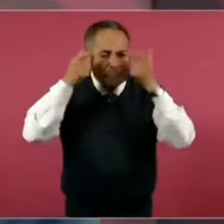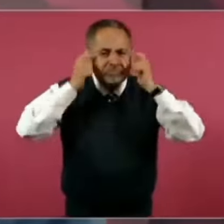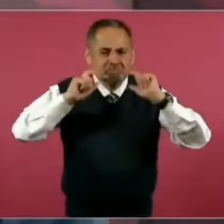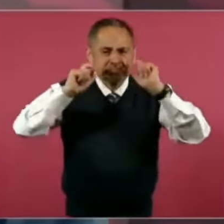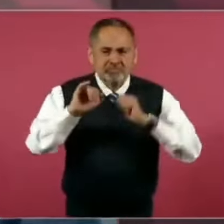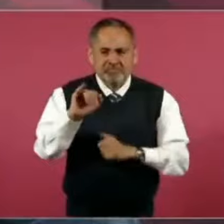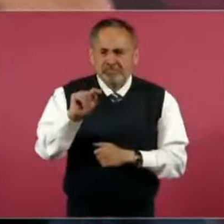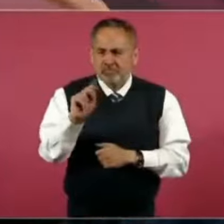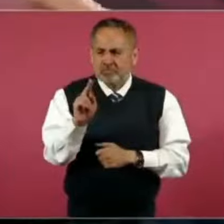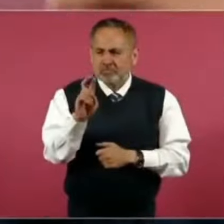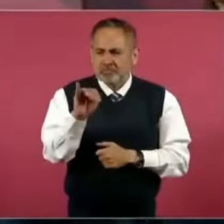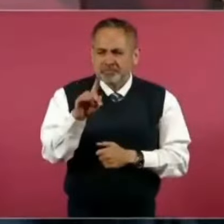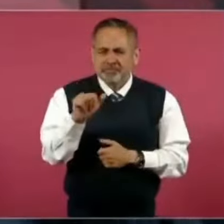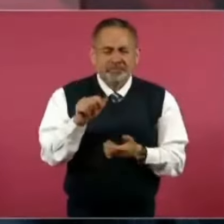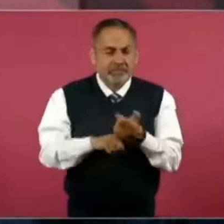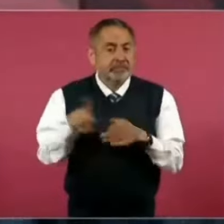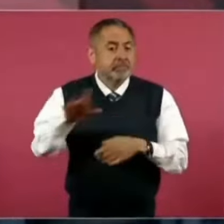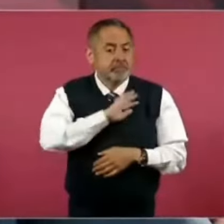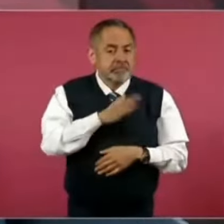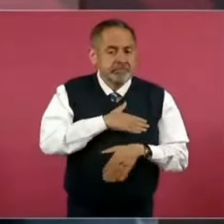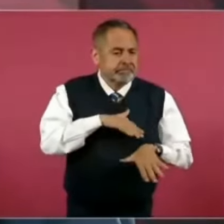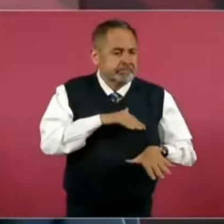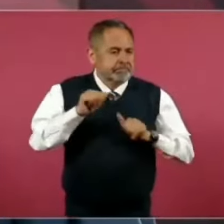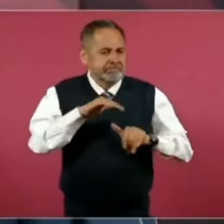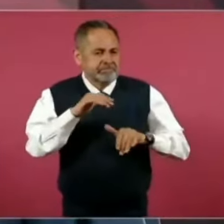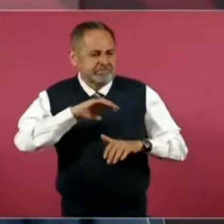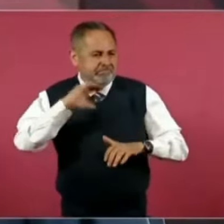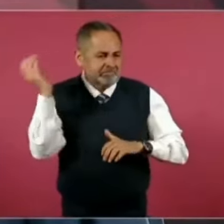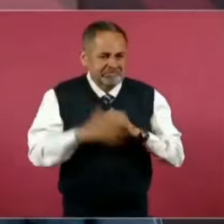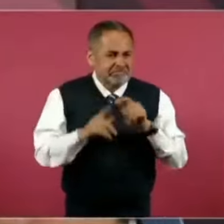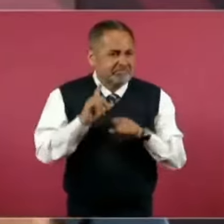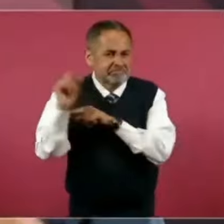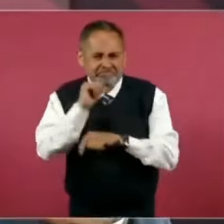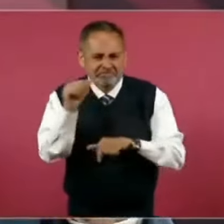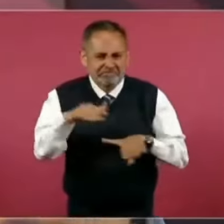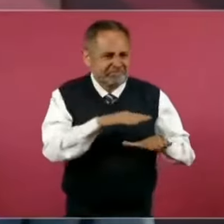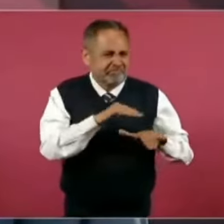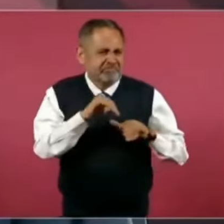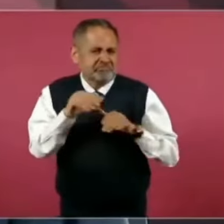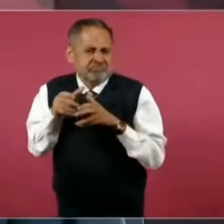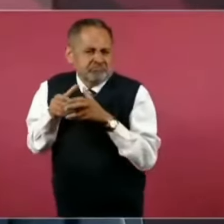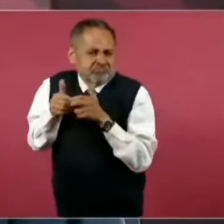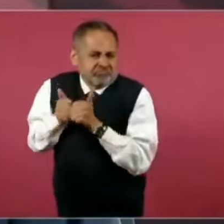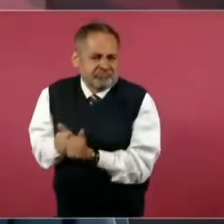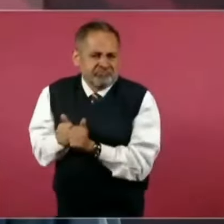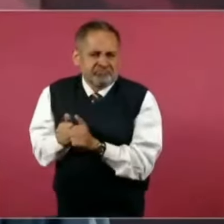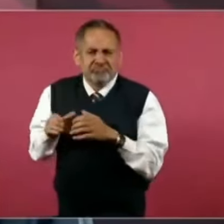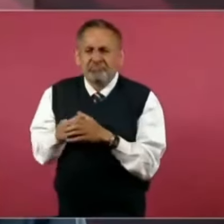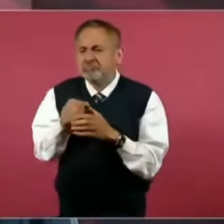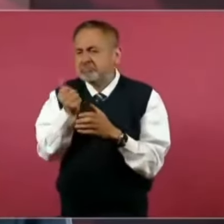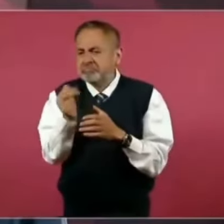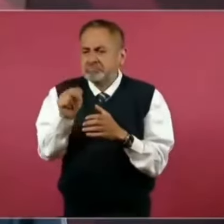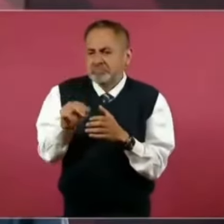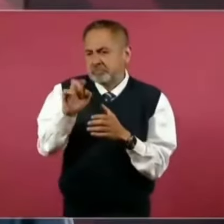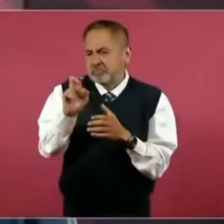ciudad, pero los españoles no querían irse y se atrincheraron en San Juan de